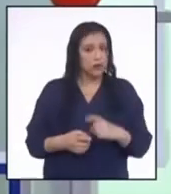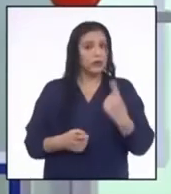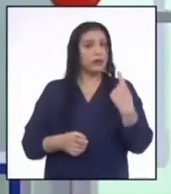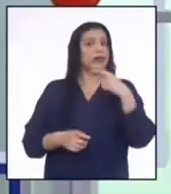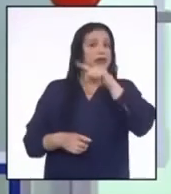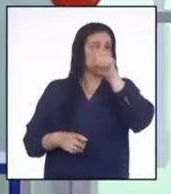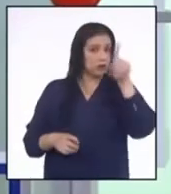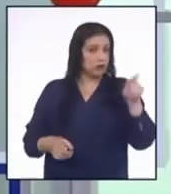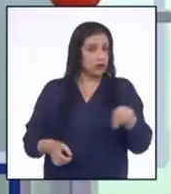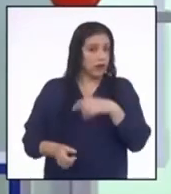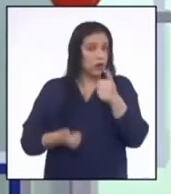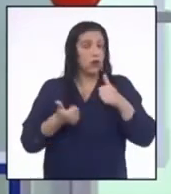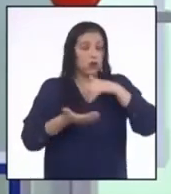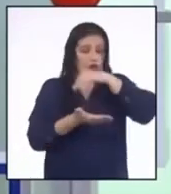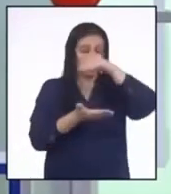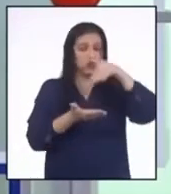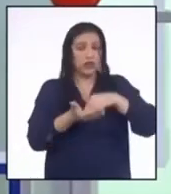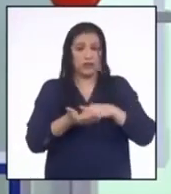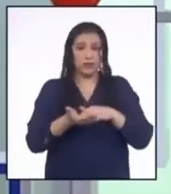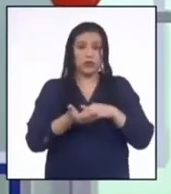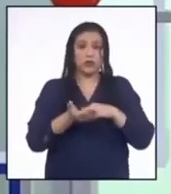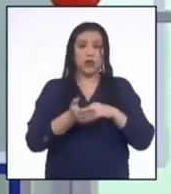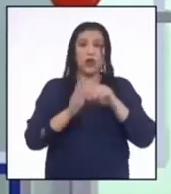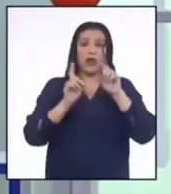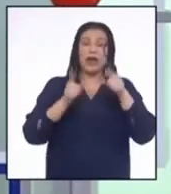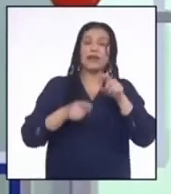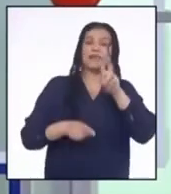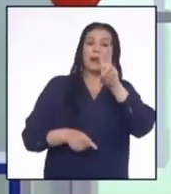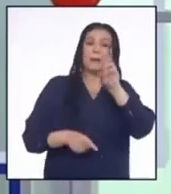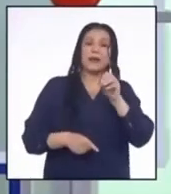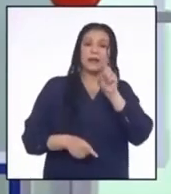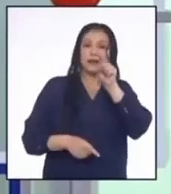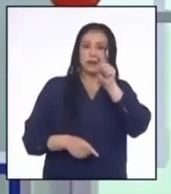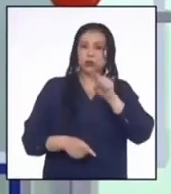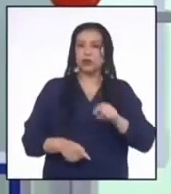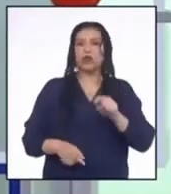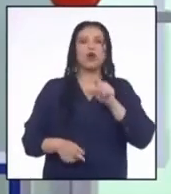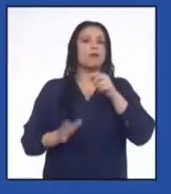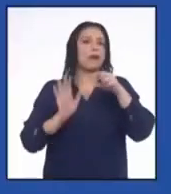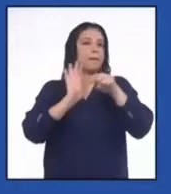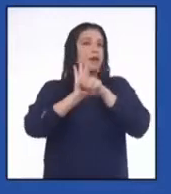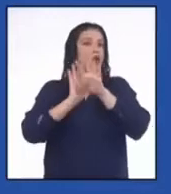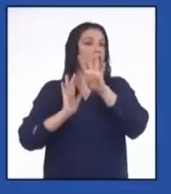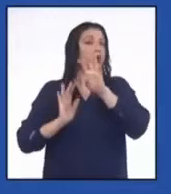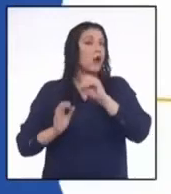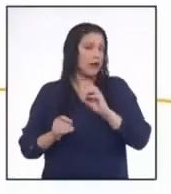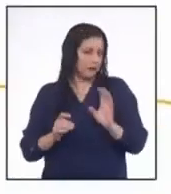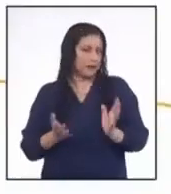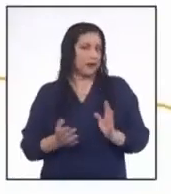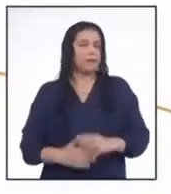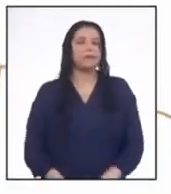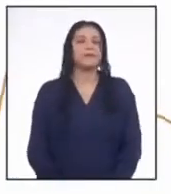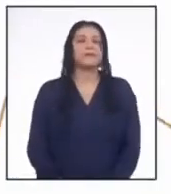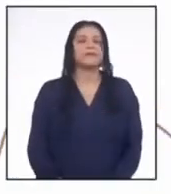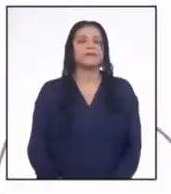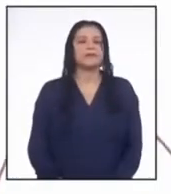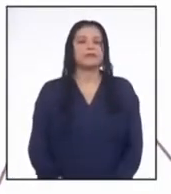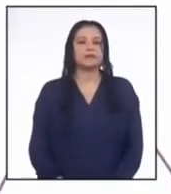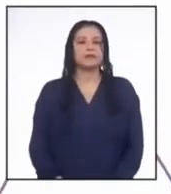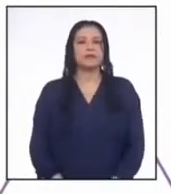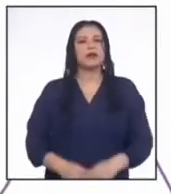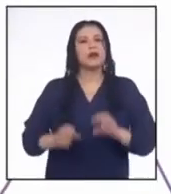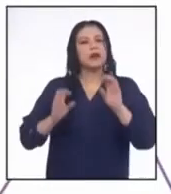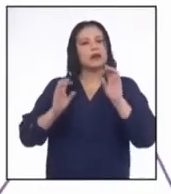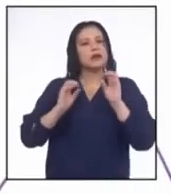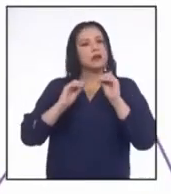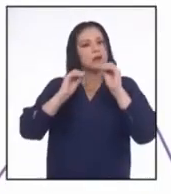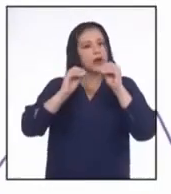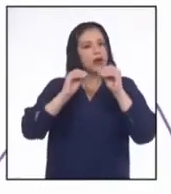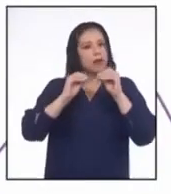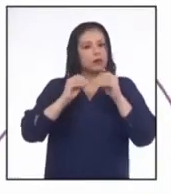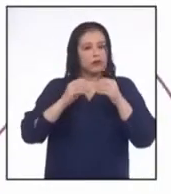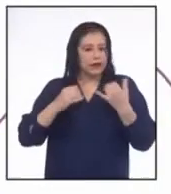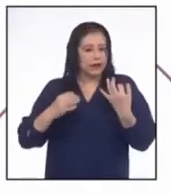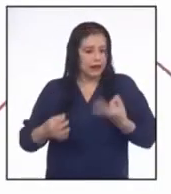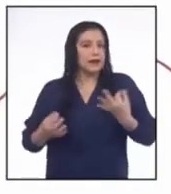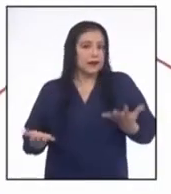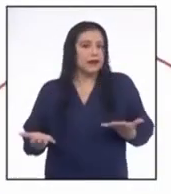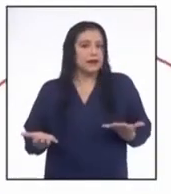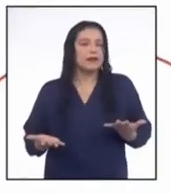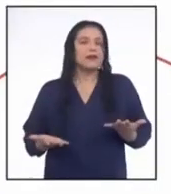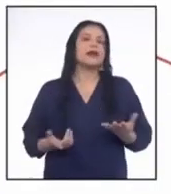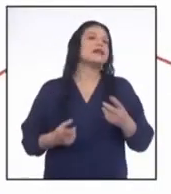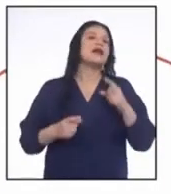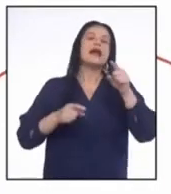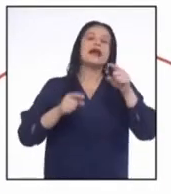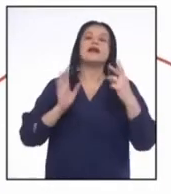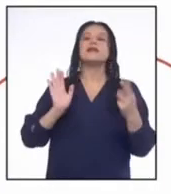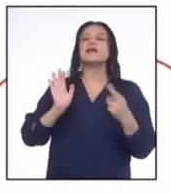cuyo centro de coordenadas es 20, punto y coma, menos 40. Si lo llevamos al contexto real,